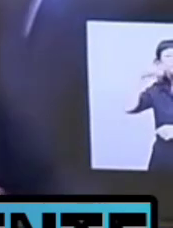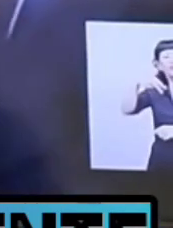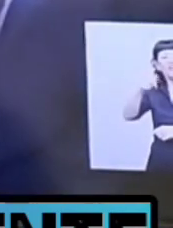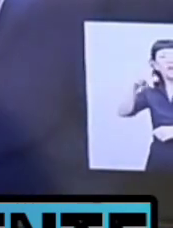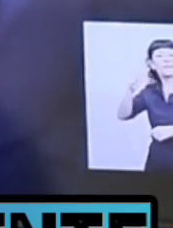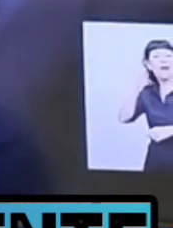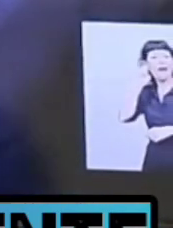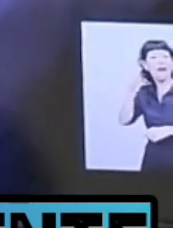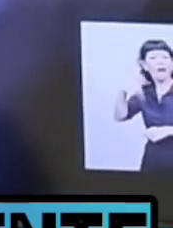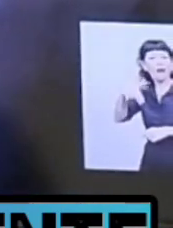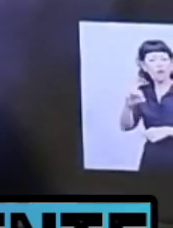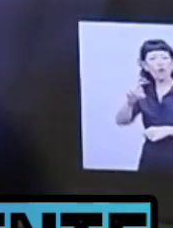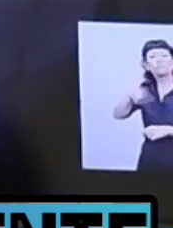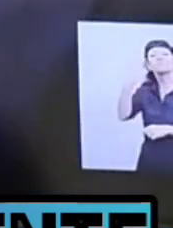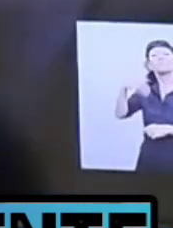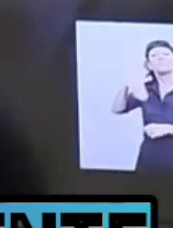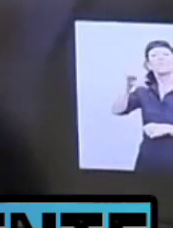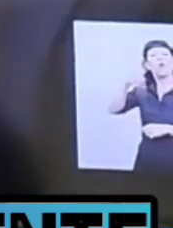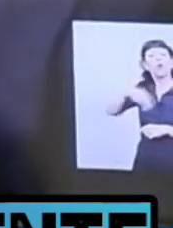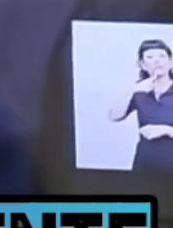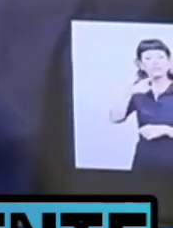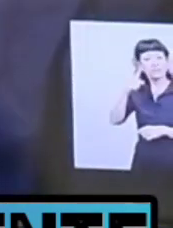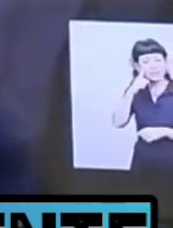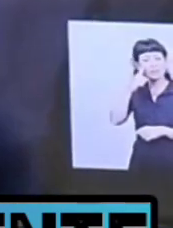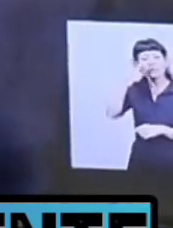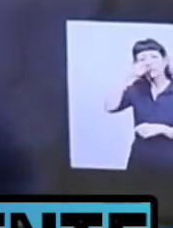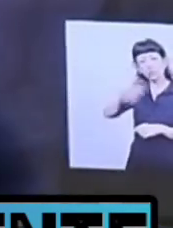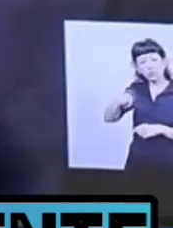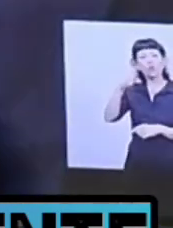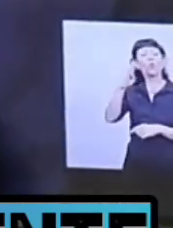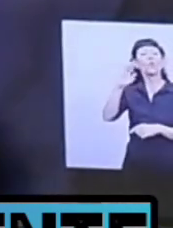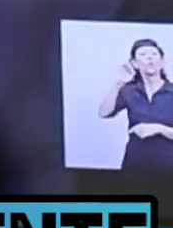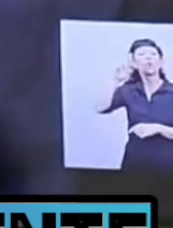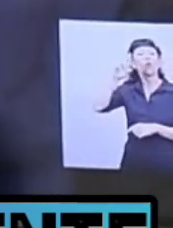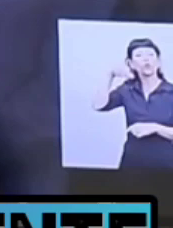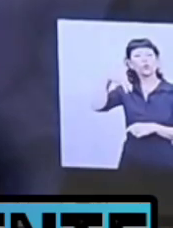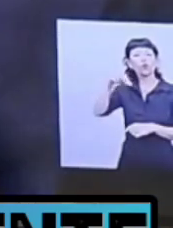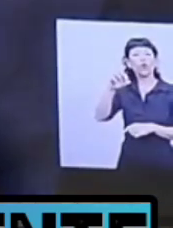na frco y